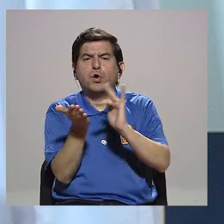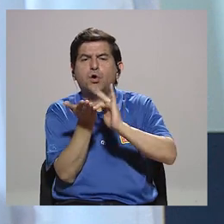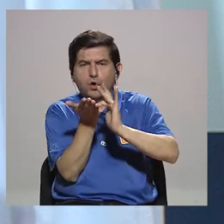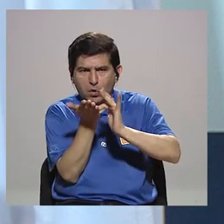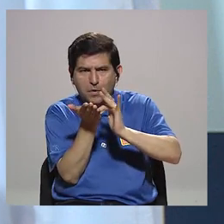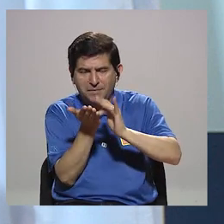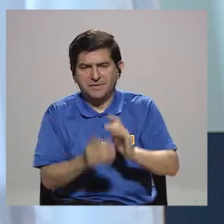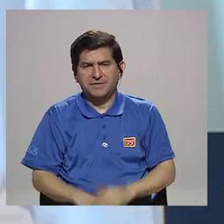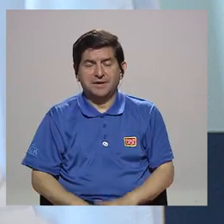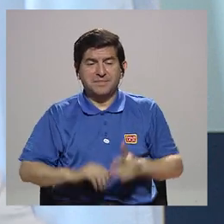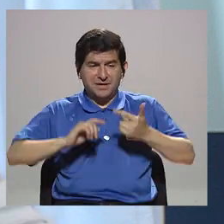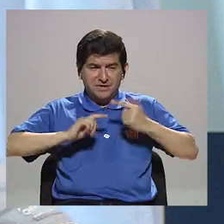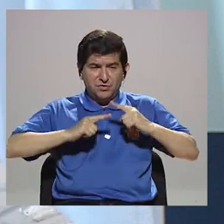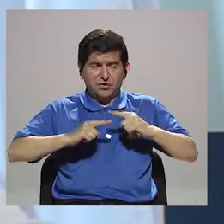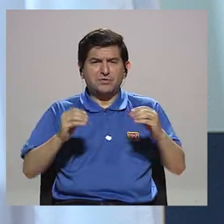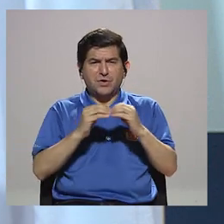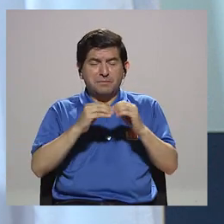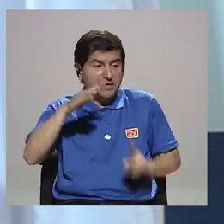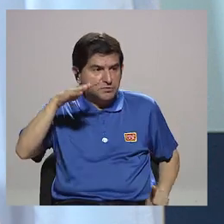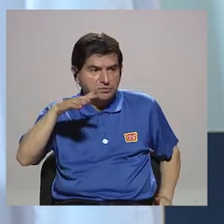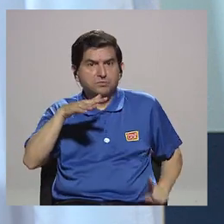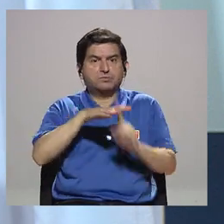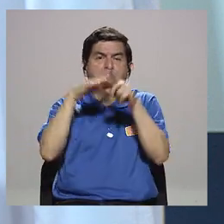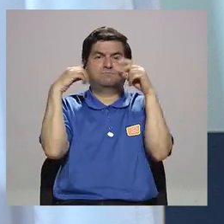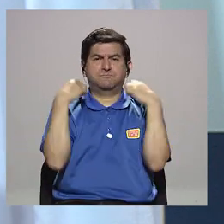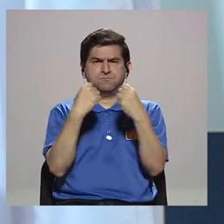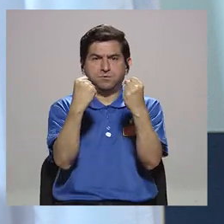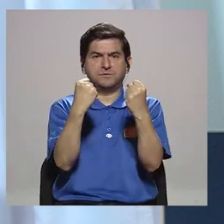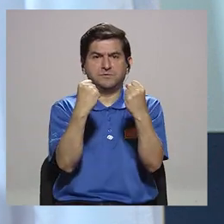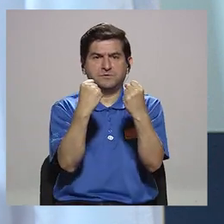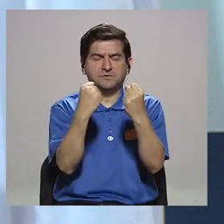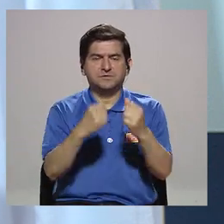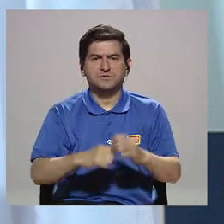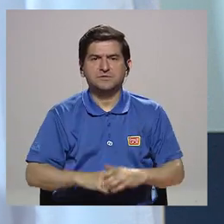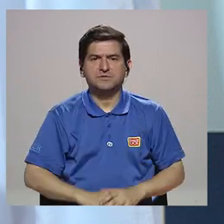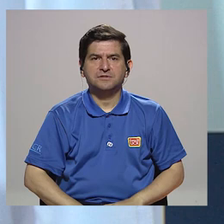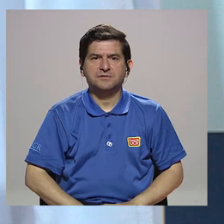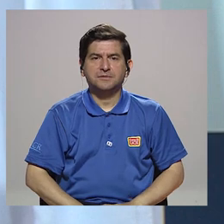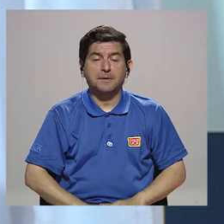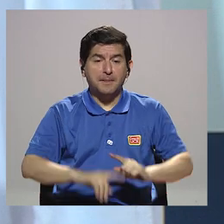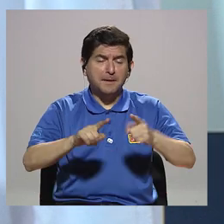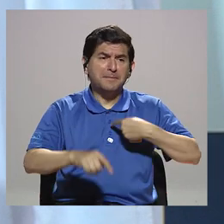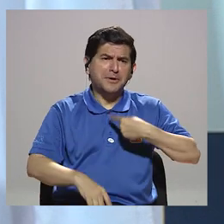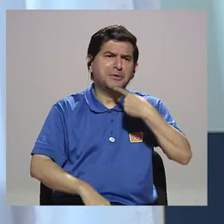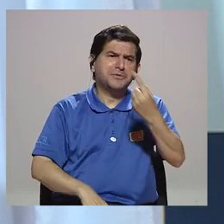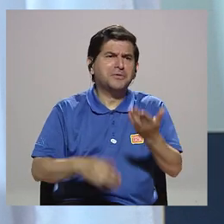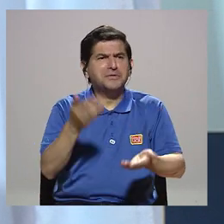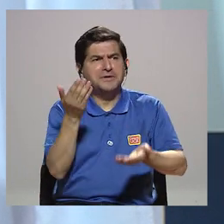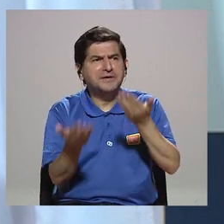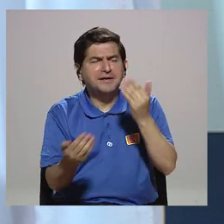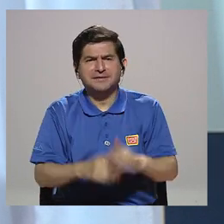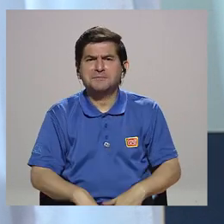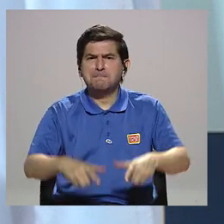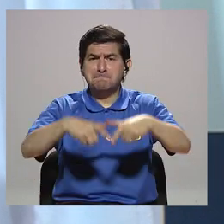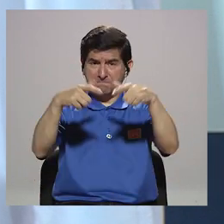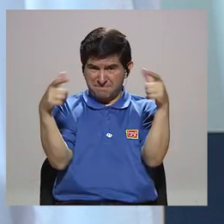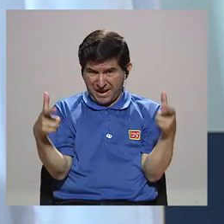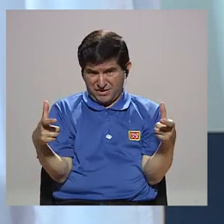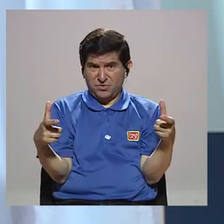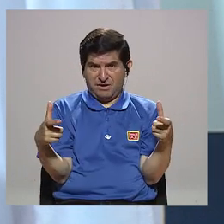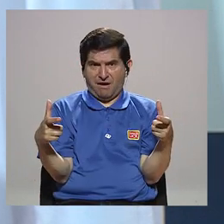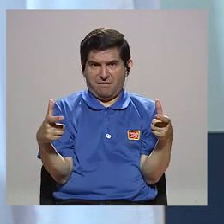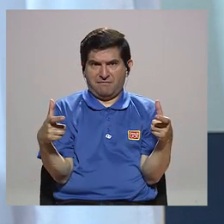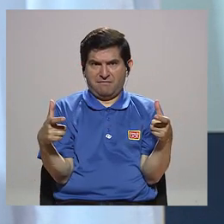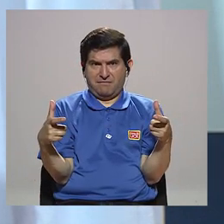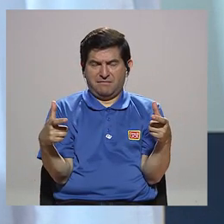algún medicamento, que el dolor es más súbito y más severo, y entonces, pero yo diría que en la